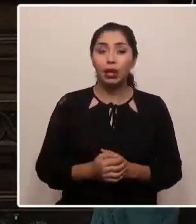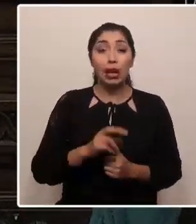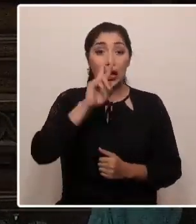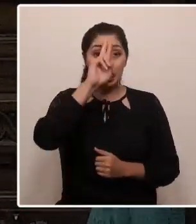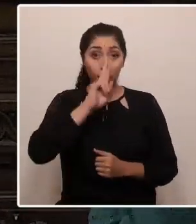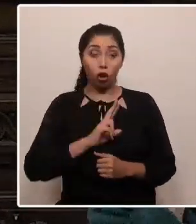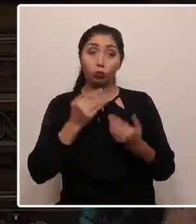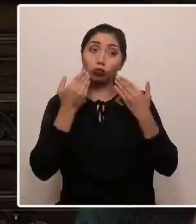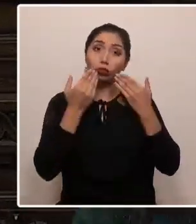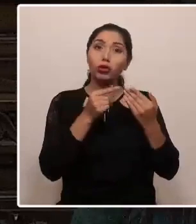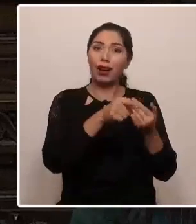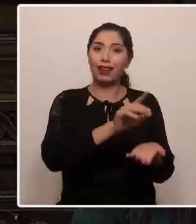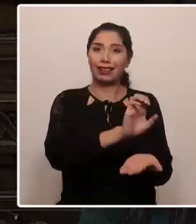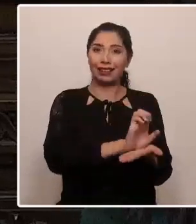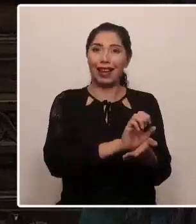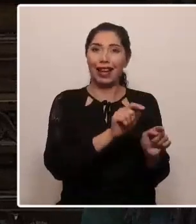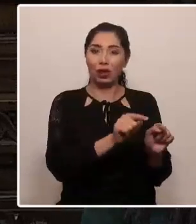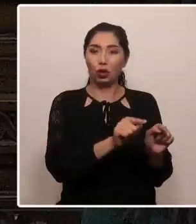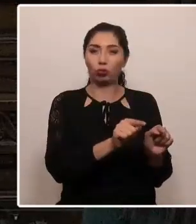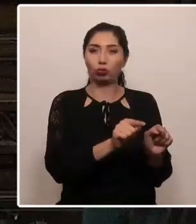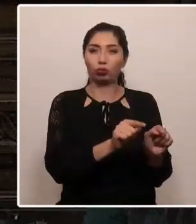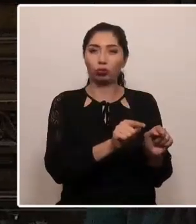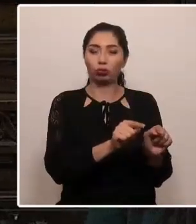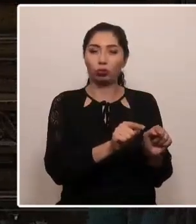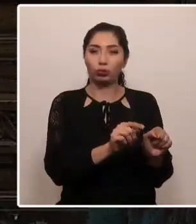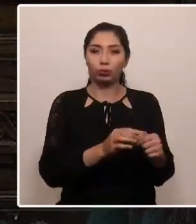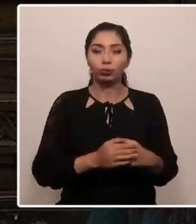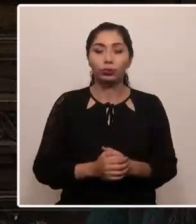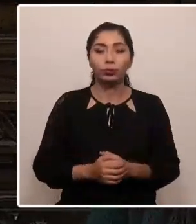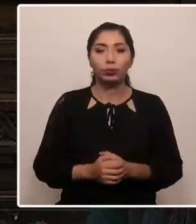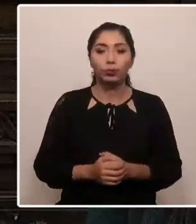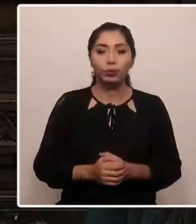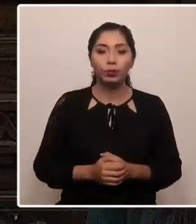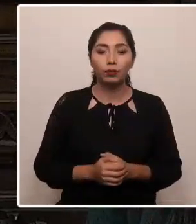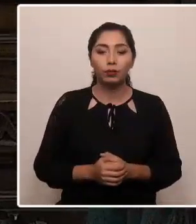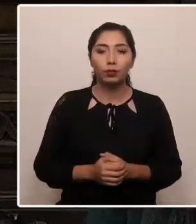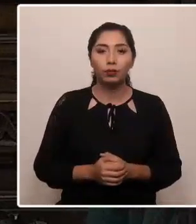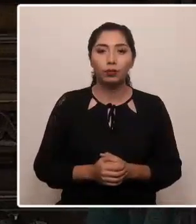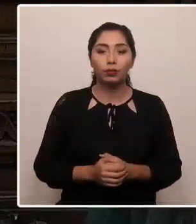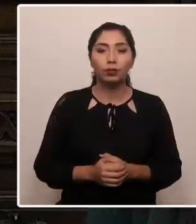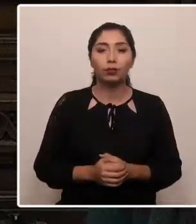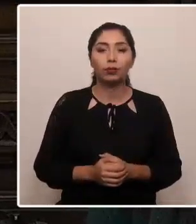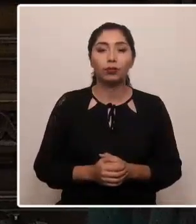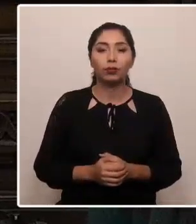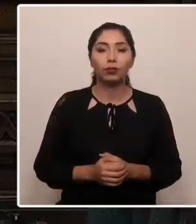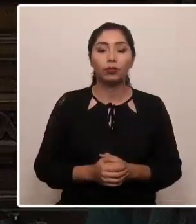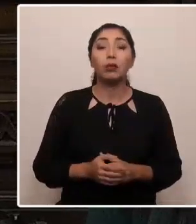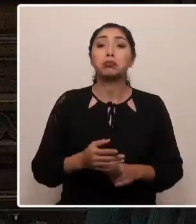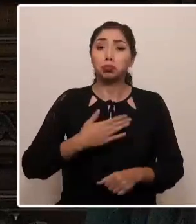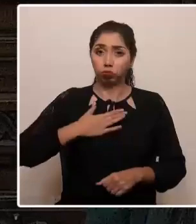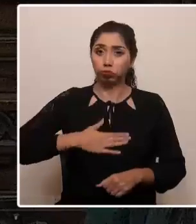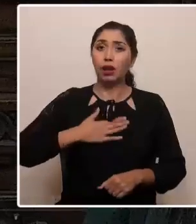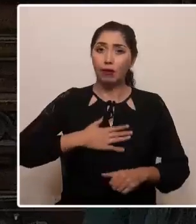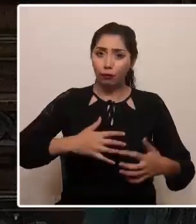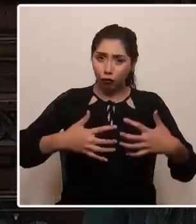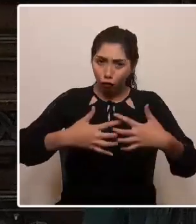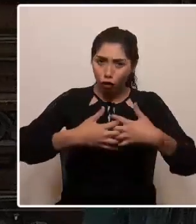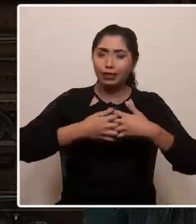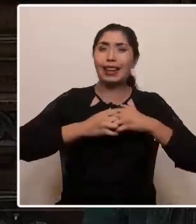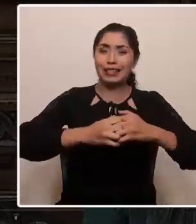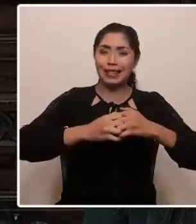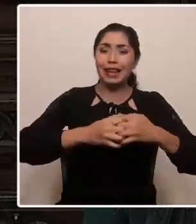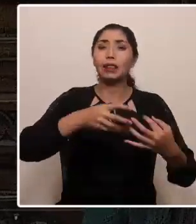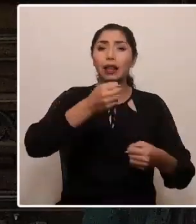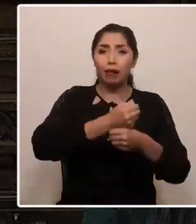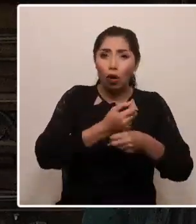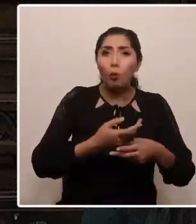Estado. Al respecto, es posible advertir una clara intención de fortalecer la acción pública en estas